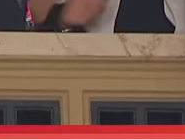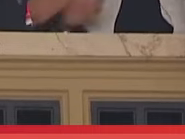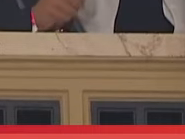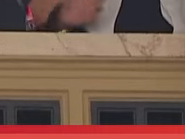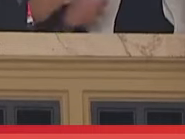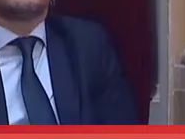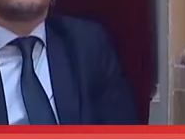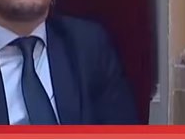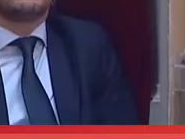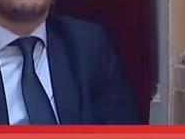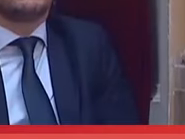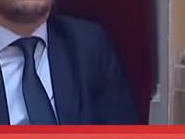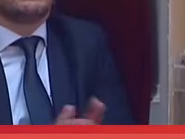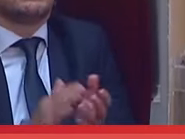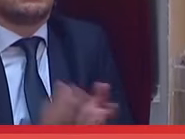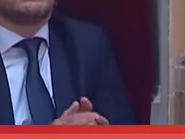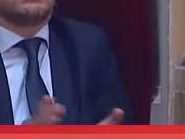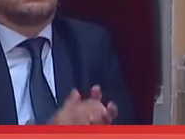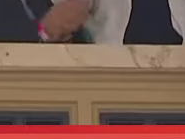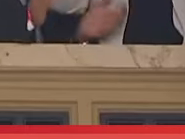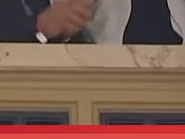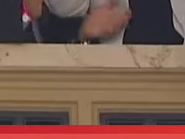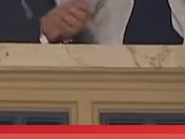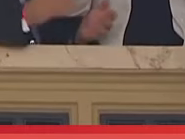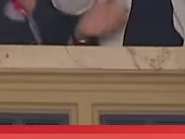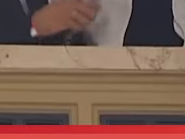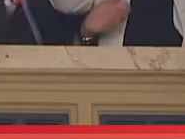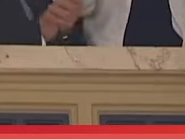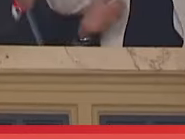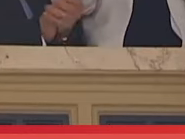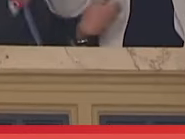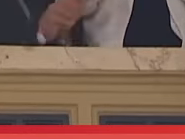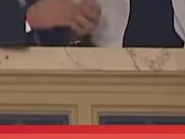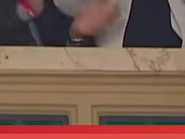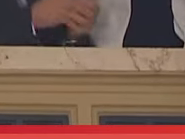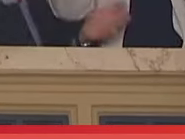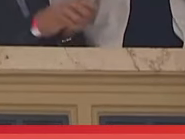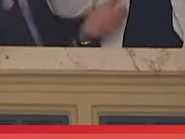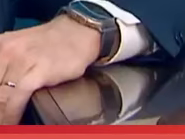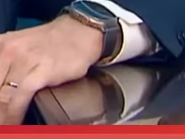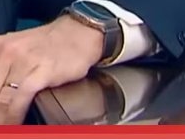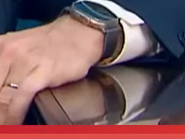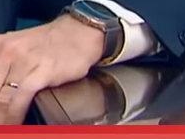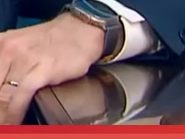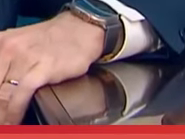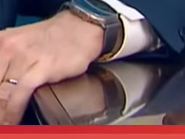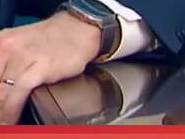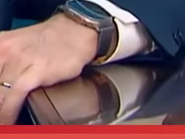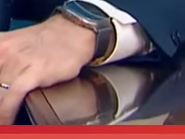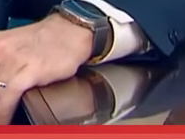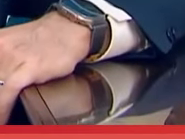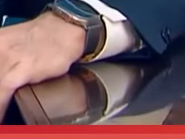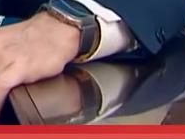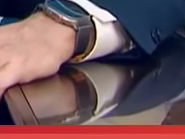en la defensa también de lo que es nuestra industria, que tiene que ver mucho entre las fábricas militares y todo lo que iba a barriar, eran casi 4.000 o 5.000